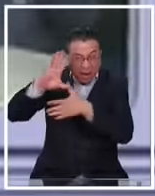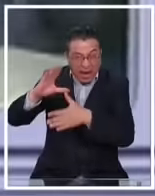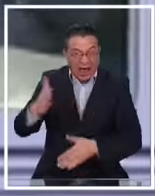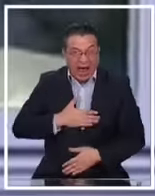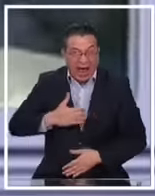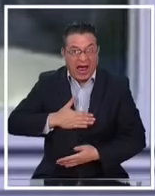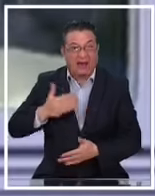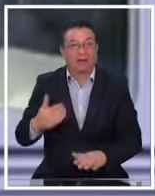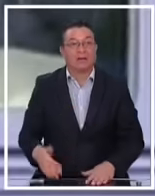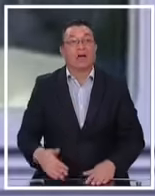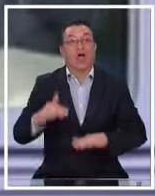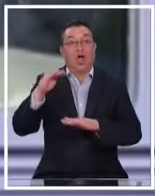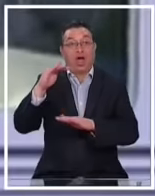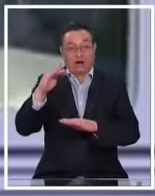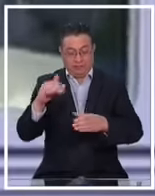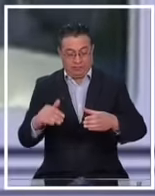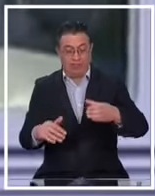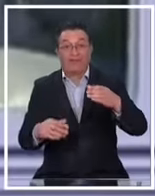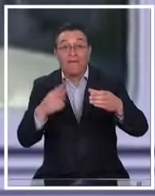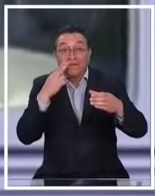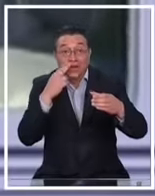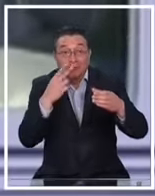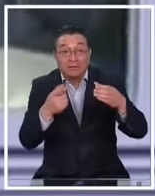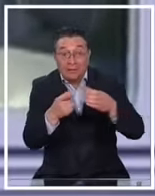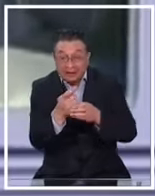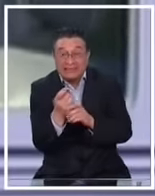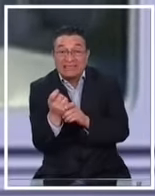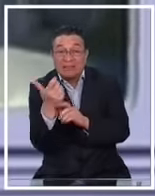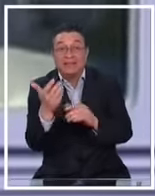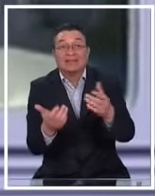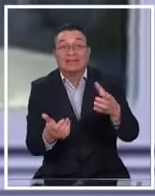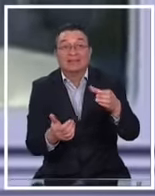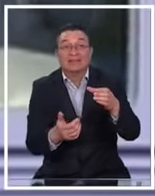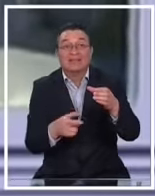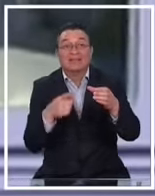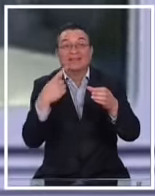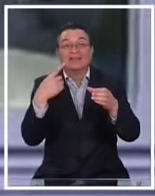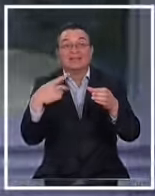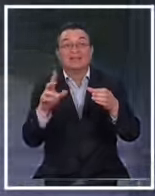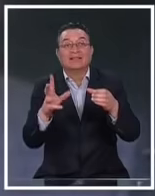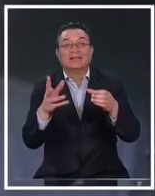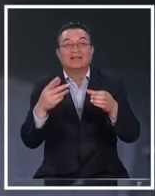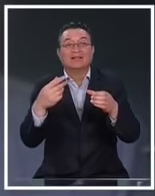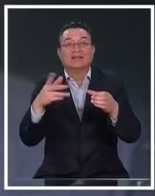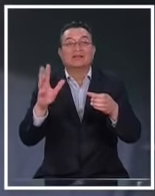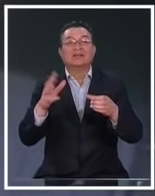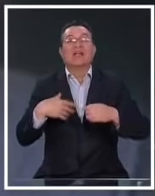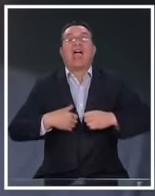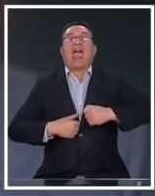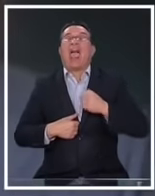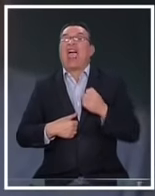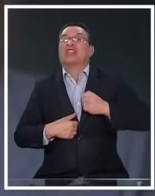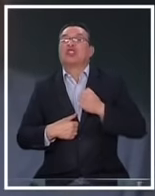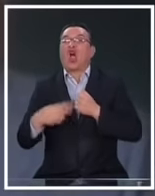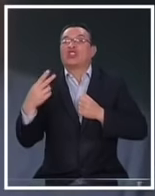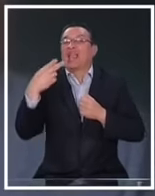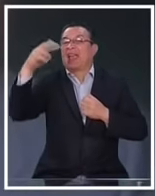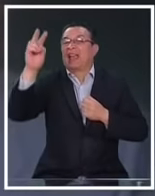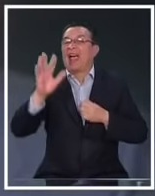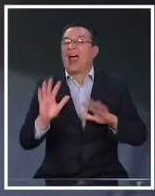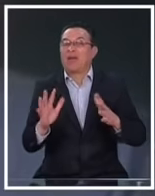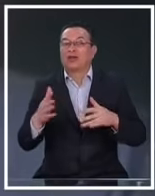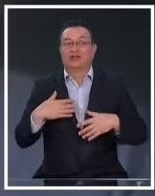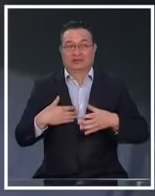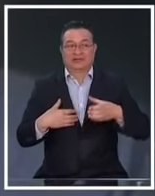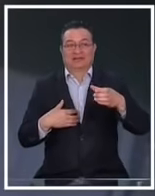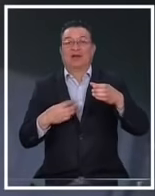¿Qué es una copa chica o un trago de vino? ¿Y cómo se llama eso? ¿Escocés? No sé cómo, no me acuerdo el nombre. Así es que yo quiero